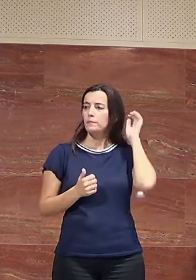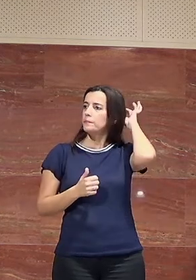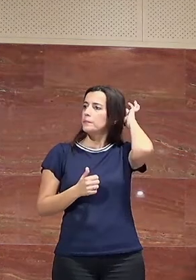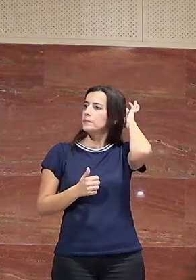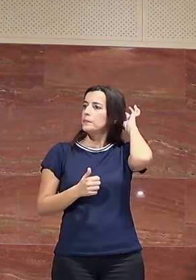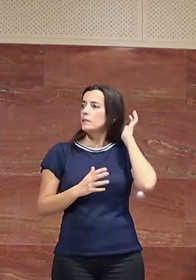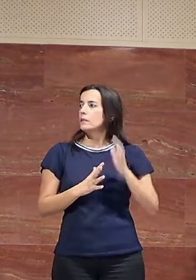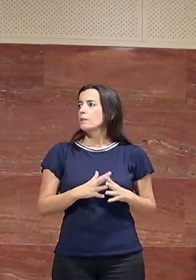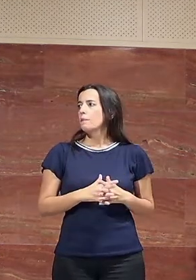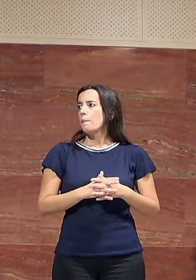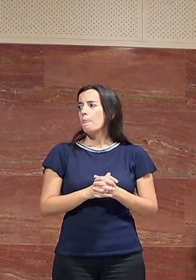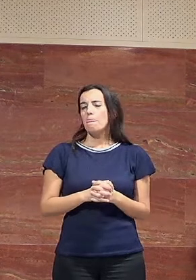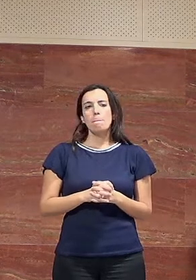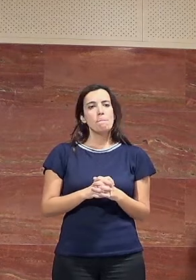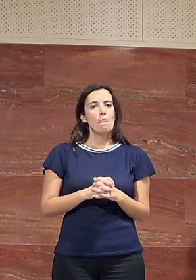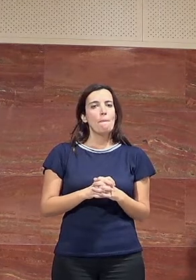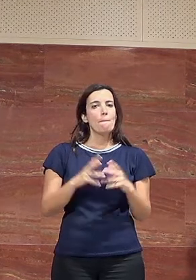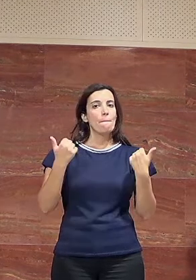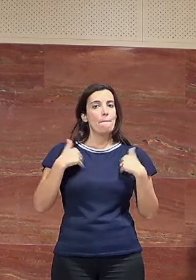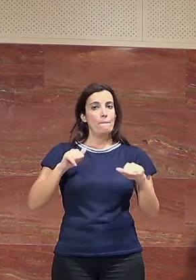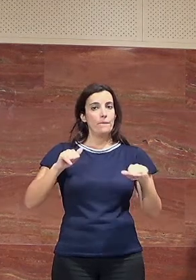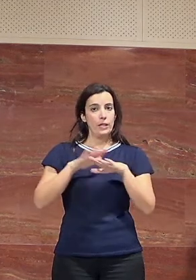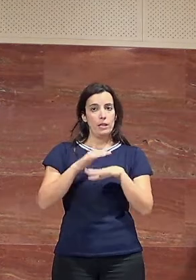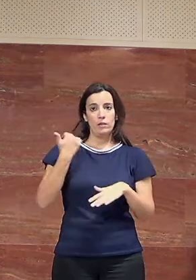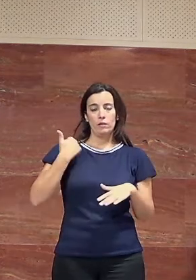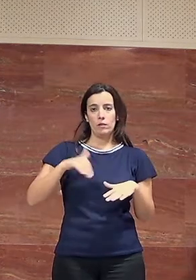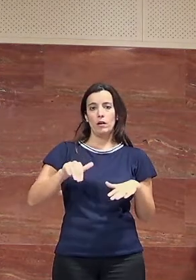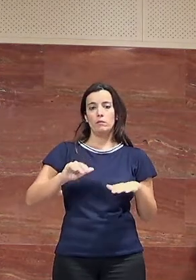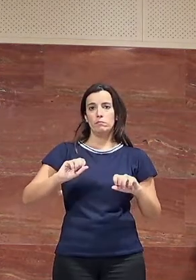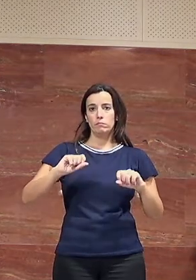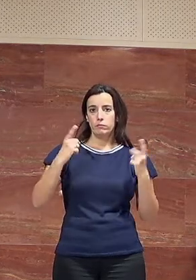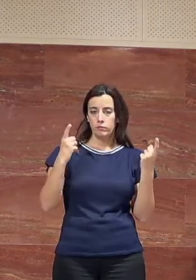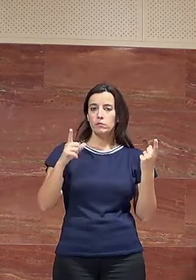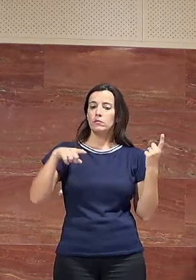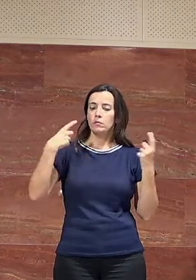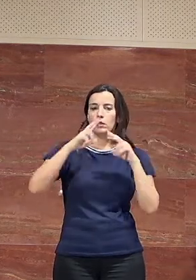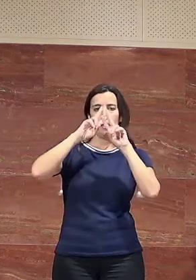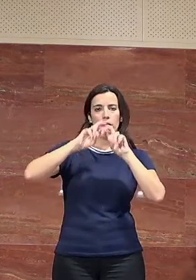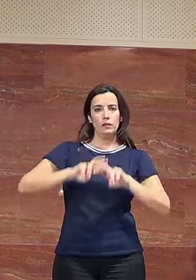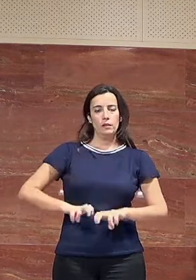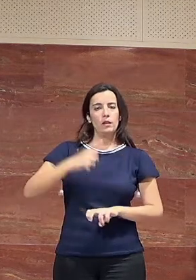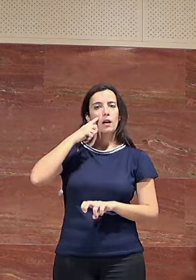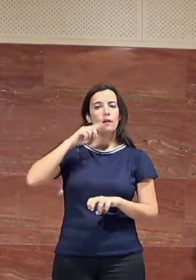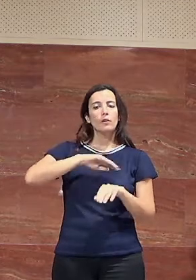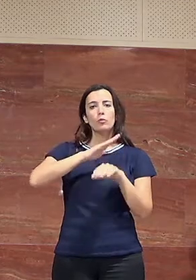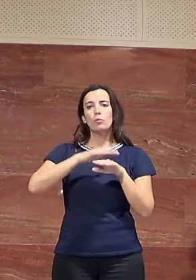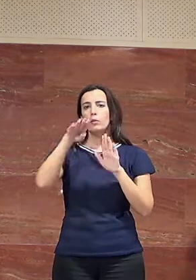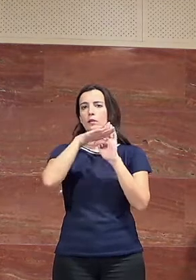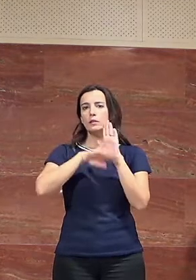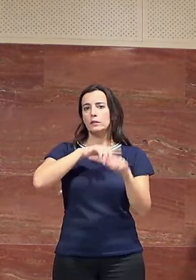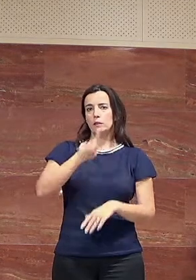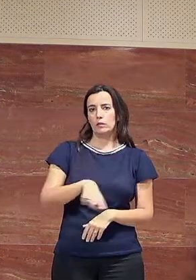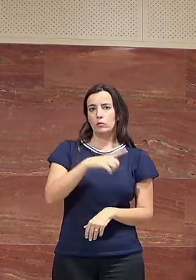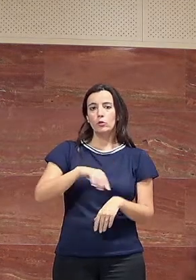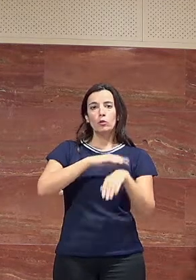Bueno, una vez establecida esta red, el siguiente paso es analizarla y ver si cumple con esos parámetros y si no lo cumple,